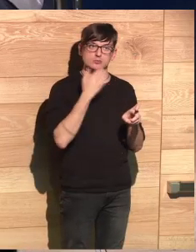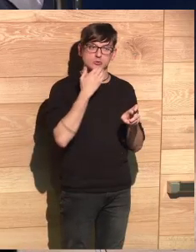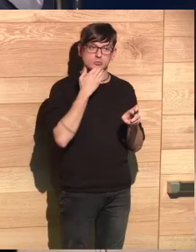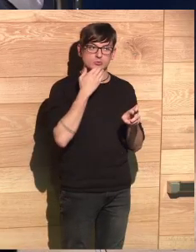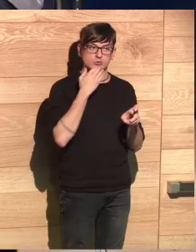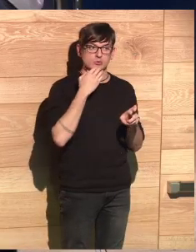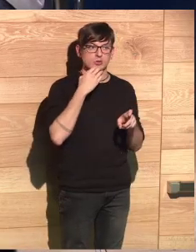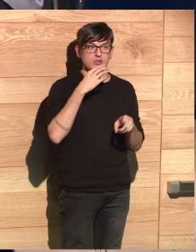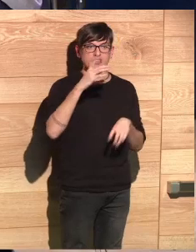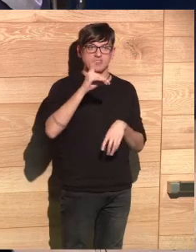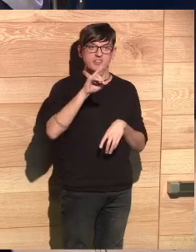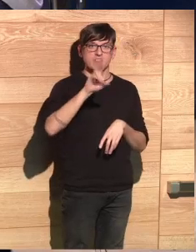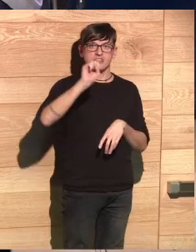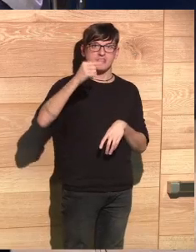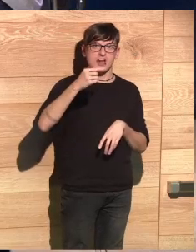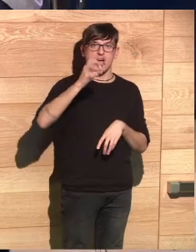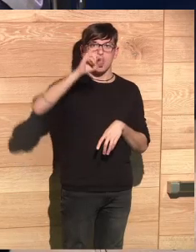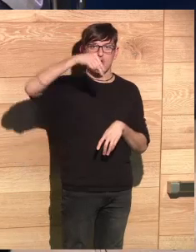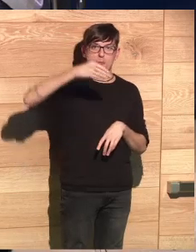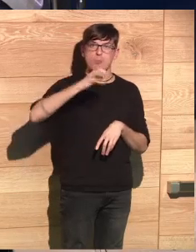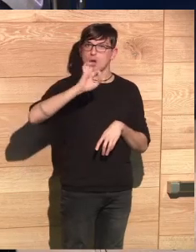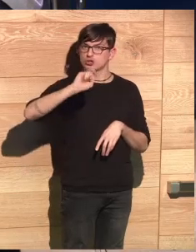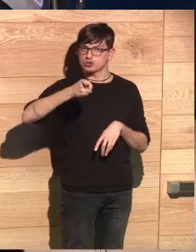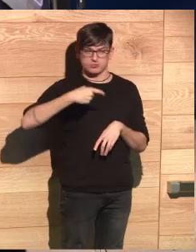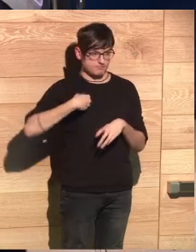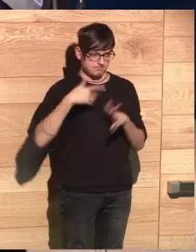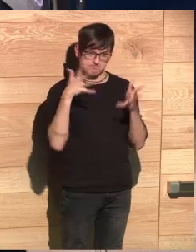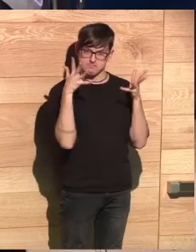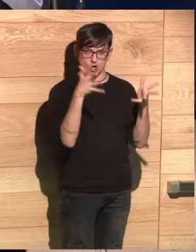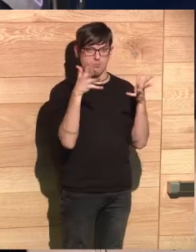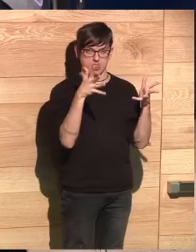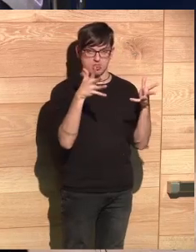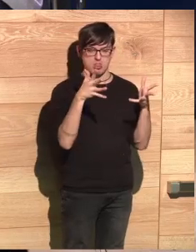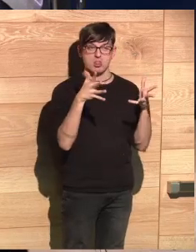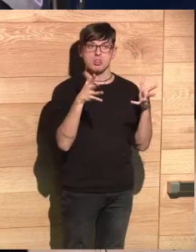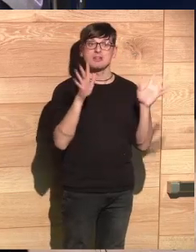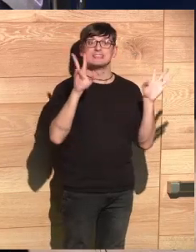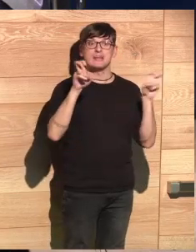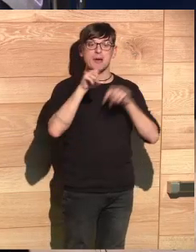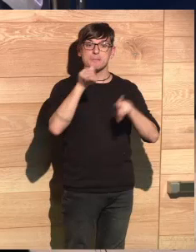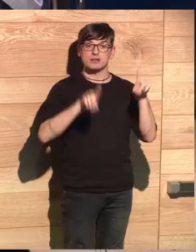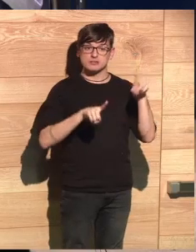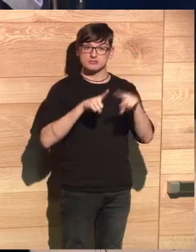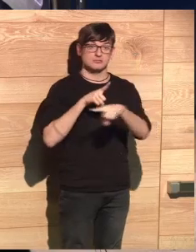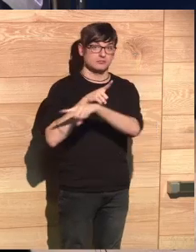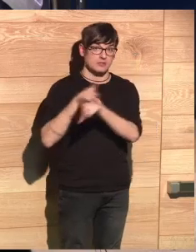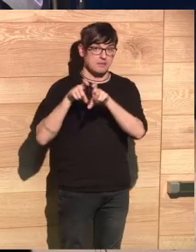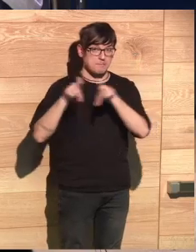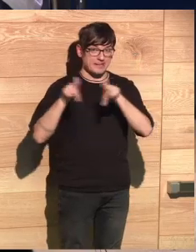Frasca, de Dragon Box, altamente recomendados para todo el mundo. En cuanto a la pregunta de si les interesa a